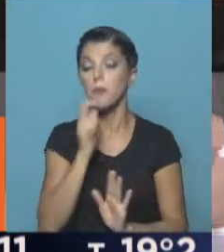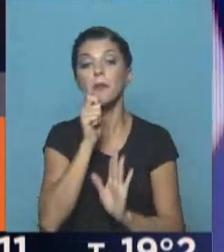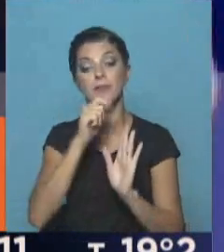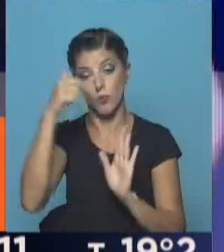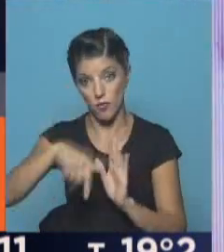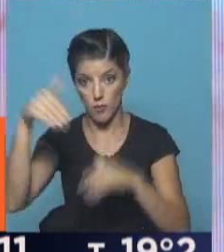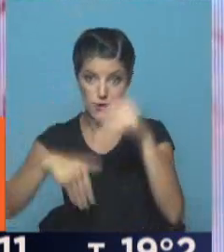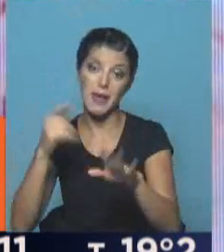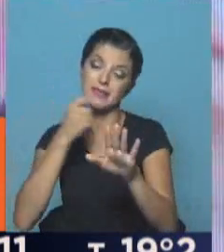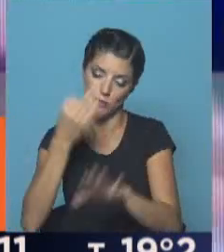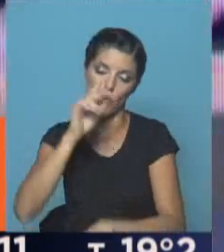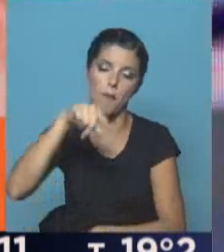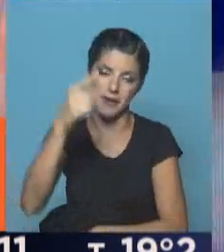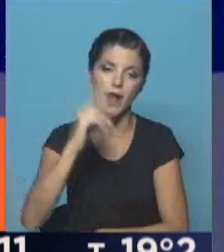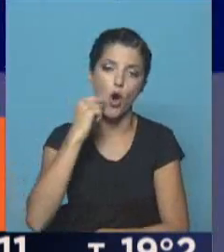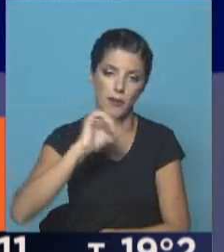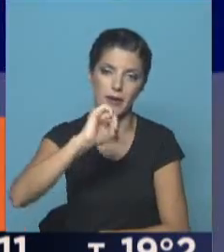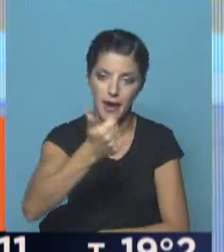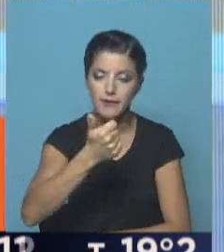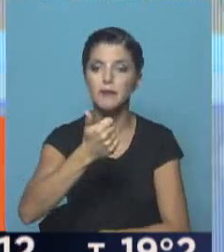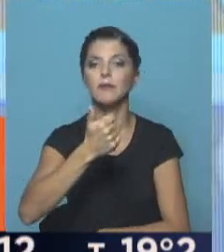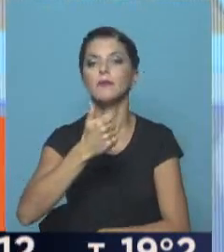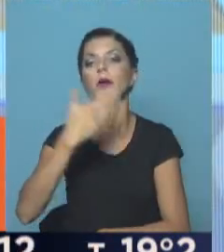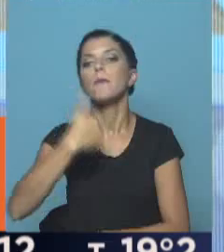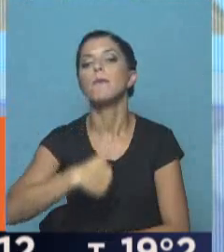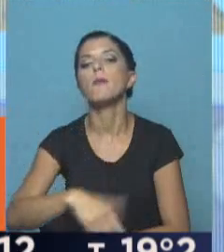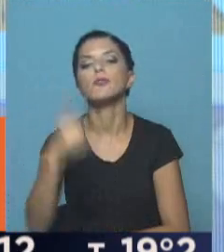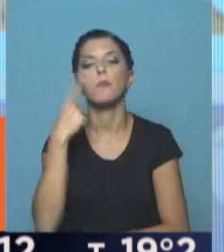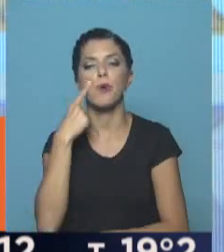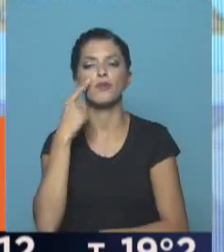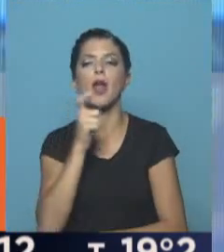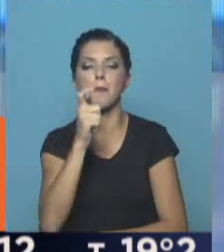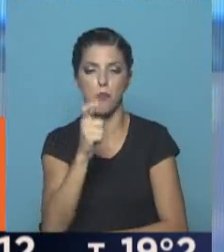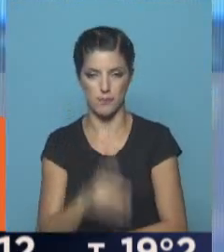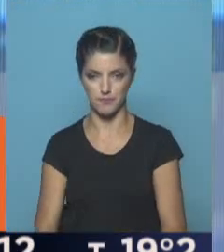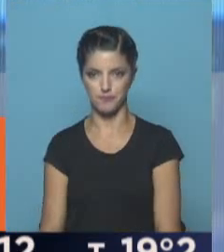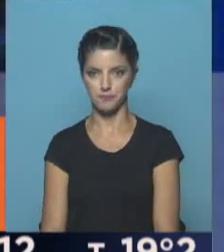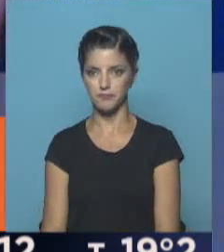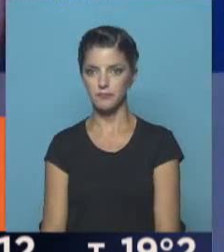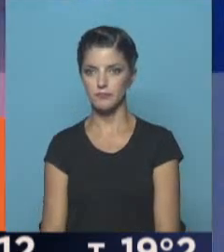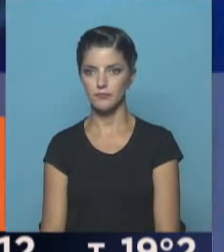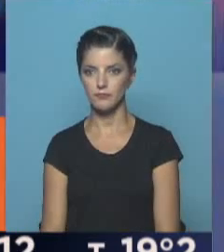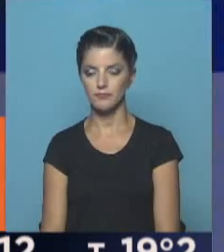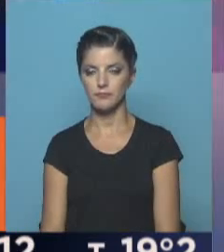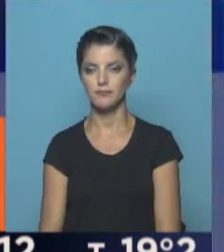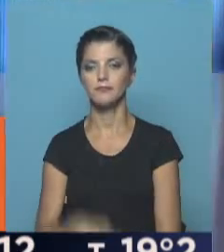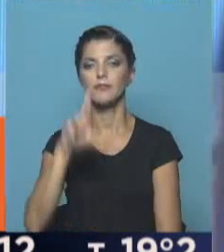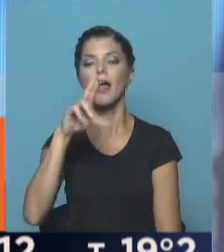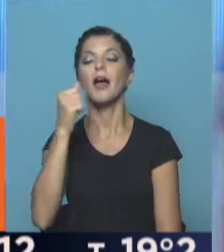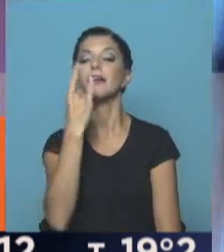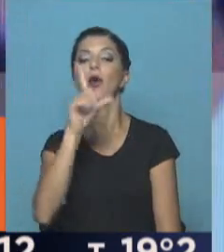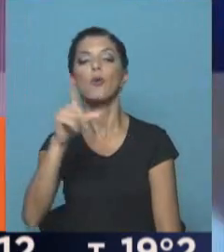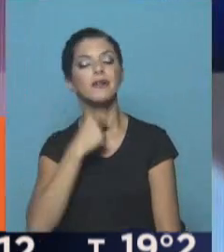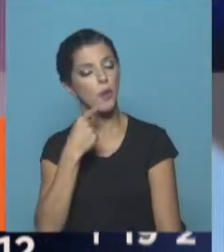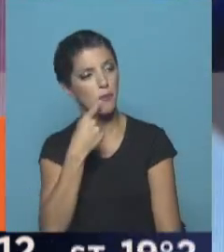seguramente va a ganar Macron mañana, vamos a empezar a transitar la respuesta a esa pregunta. Raúl, te quería preguntar, porque con el tema de los votantes